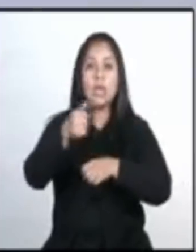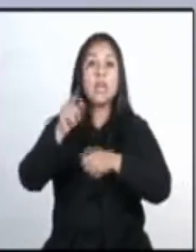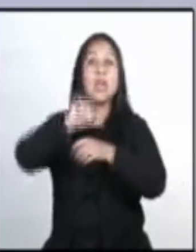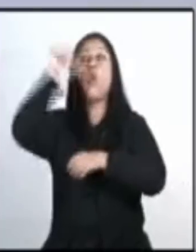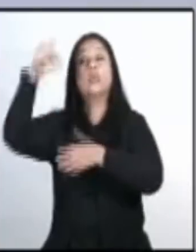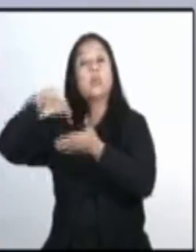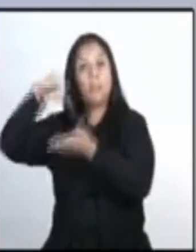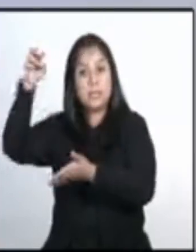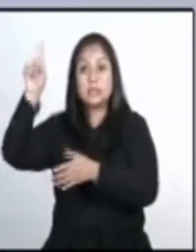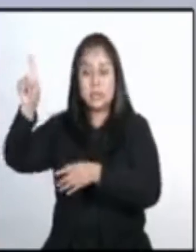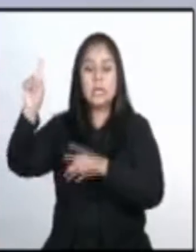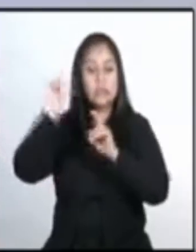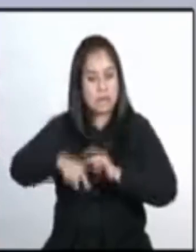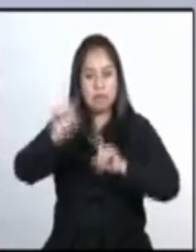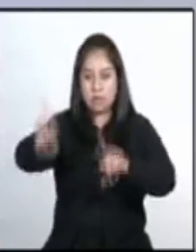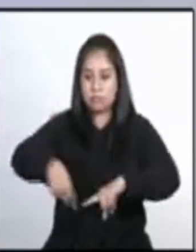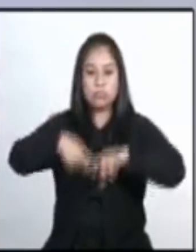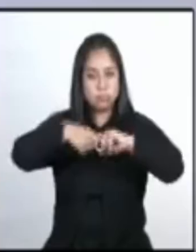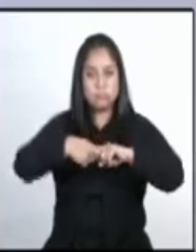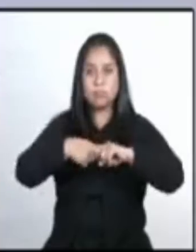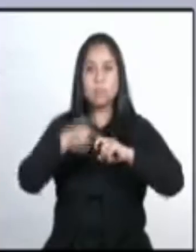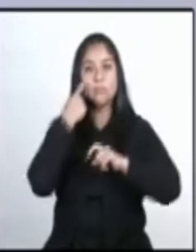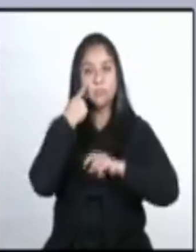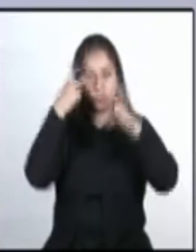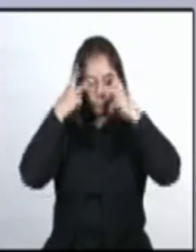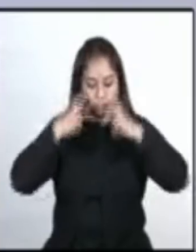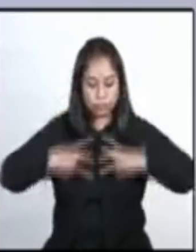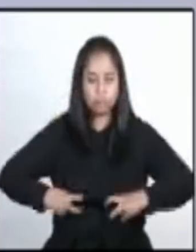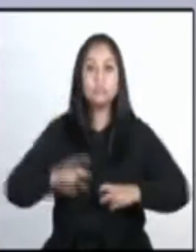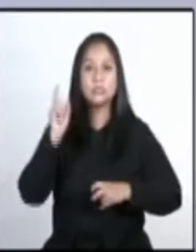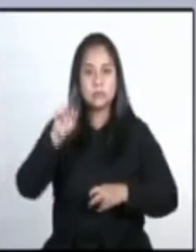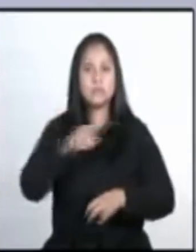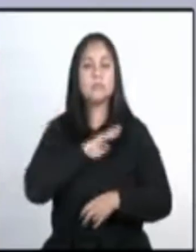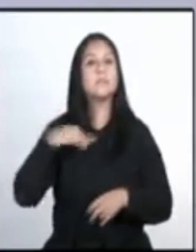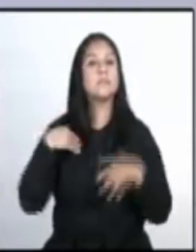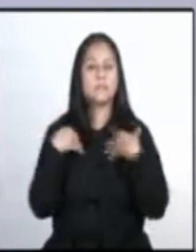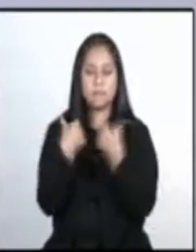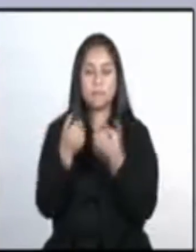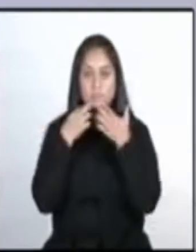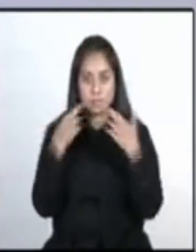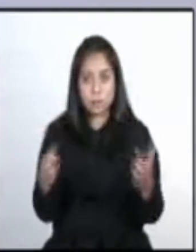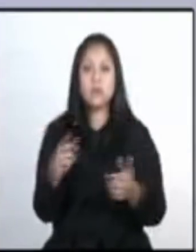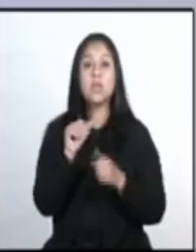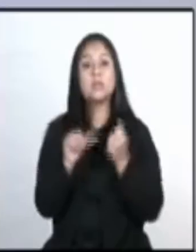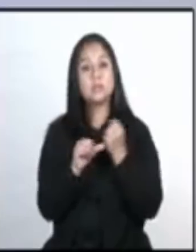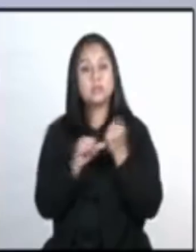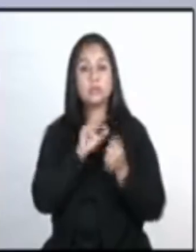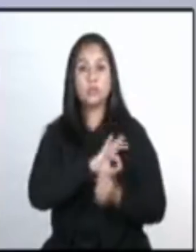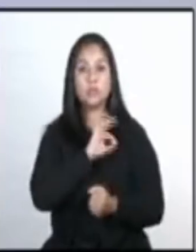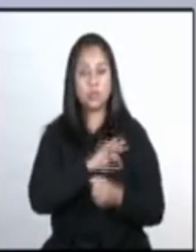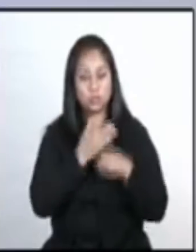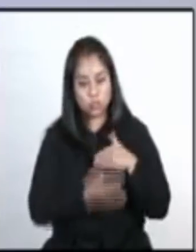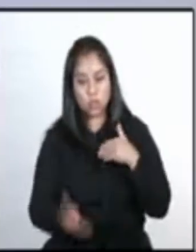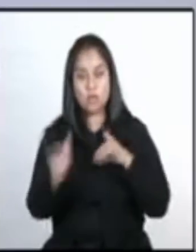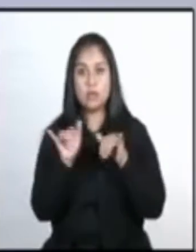país deberán cumplir con las disposiciones sanitarias emitidas por el Ministerio de Salud Pública y Asistencia Social durante